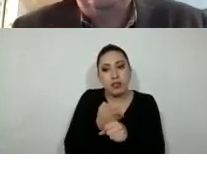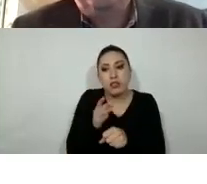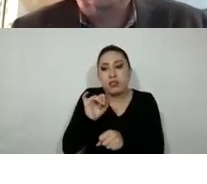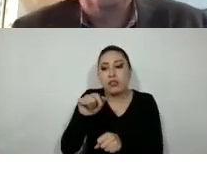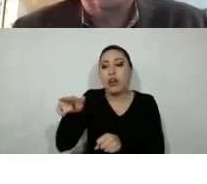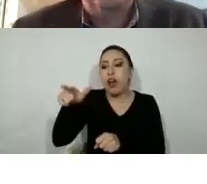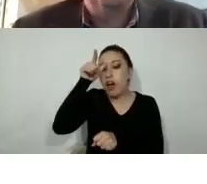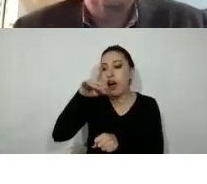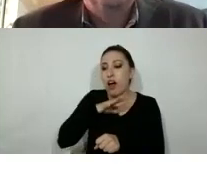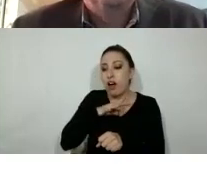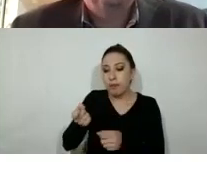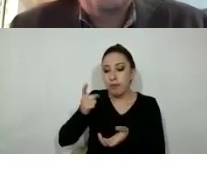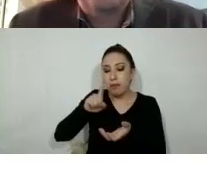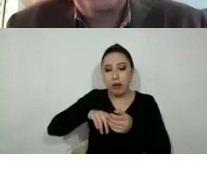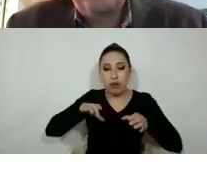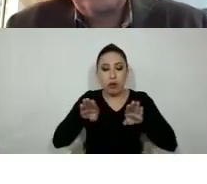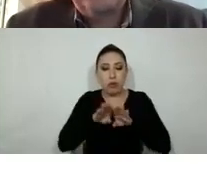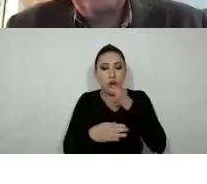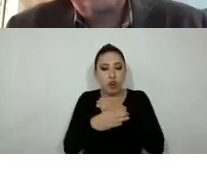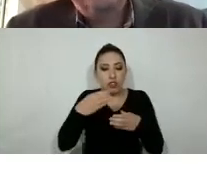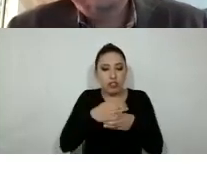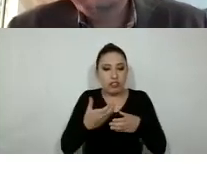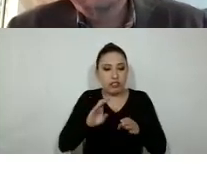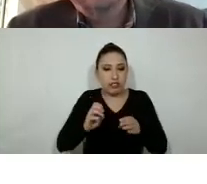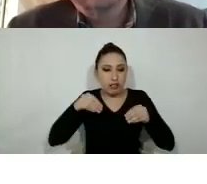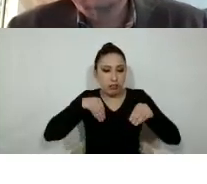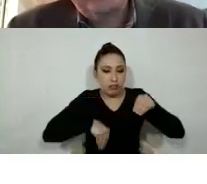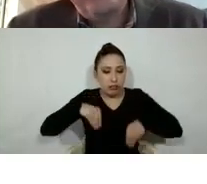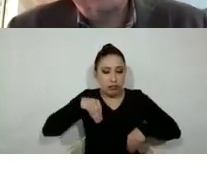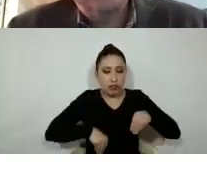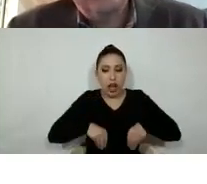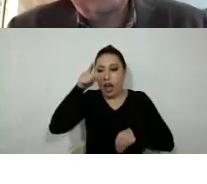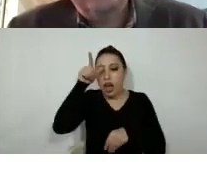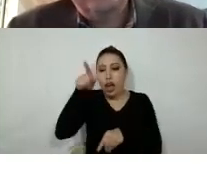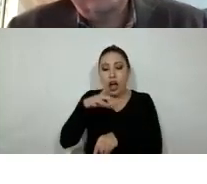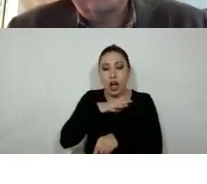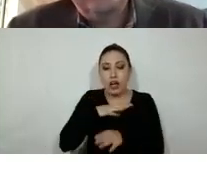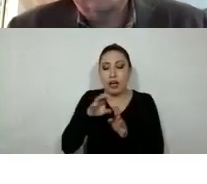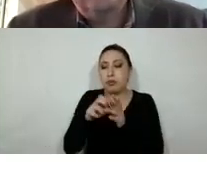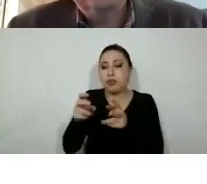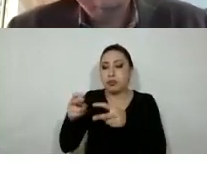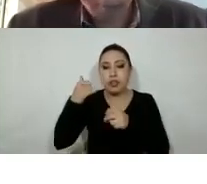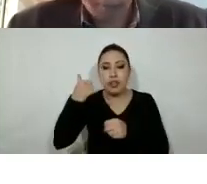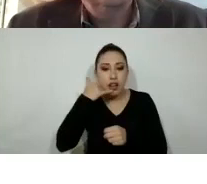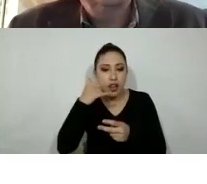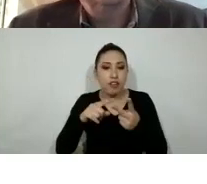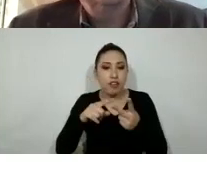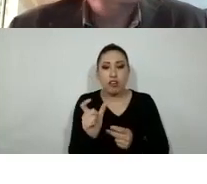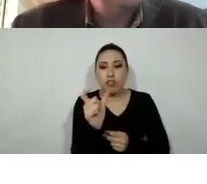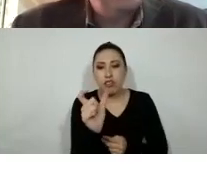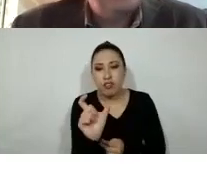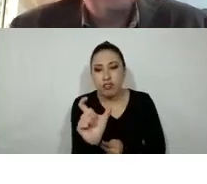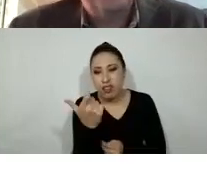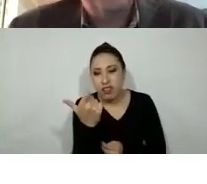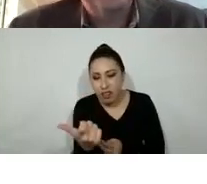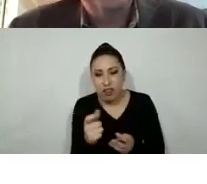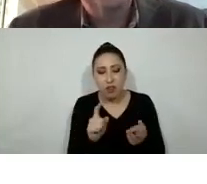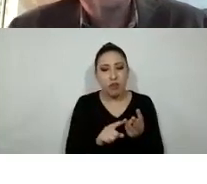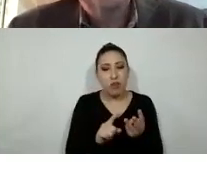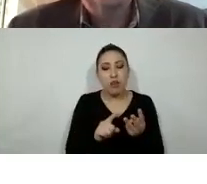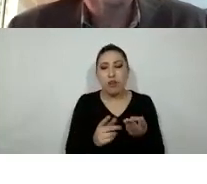robarse, digamos, un ejemplo. Entonces acaba de robar un teléfono, una cartera, dinero y es señalado